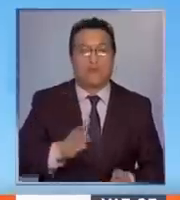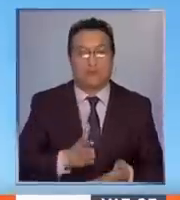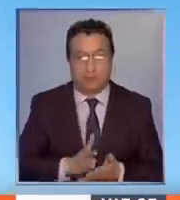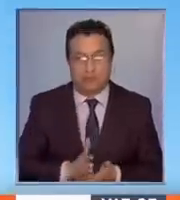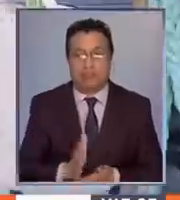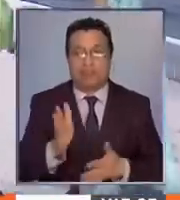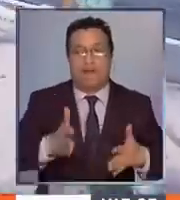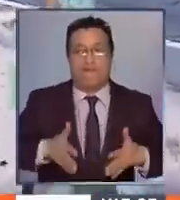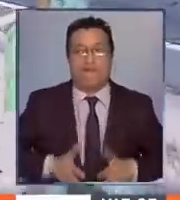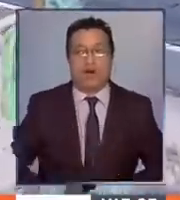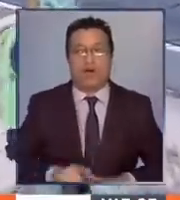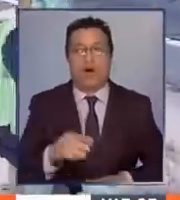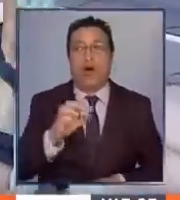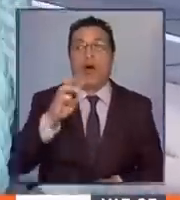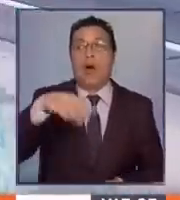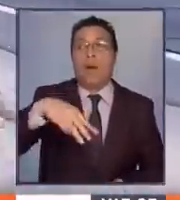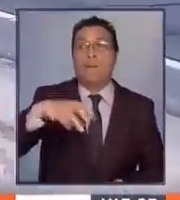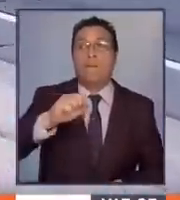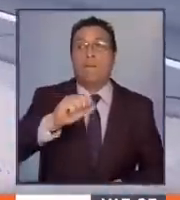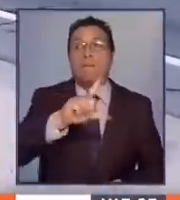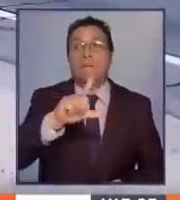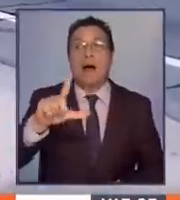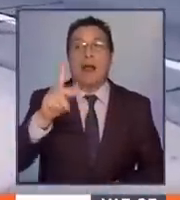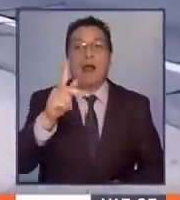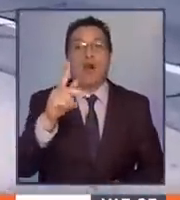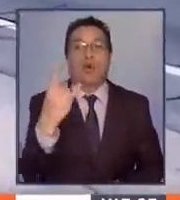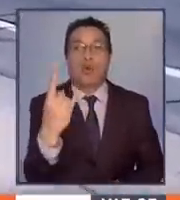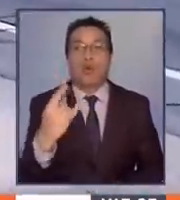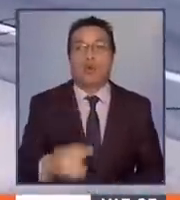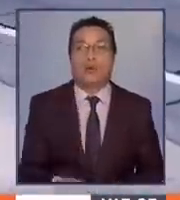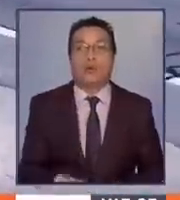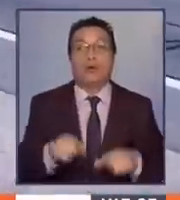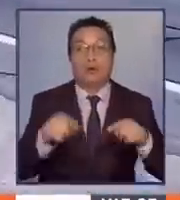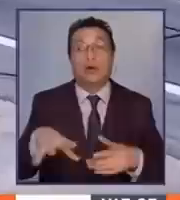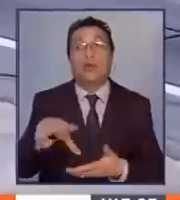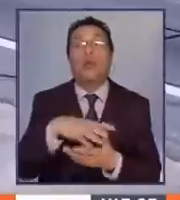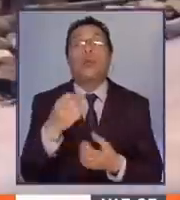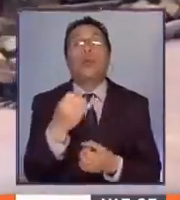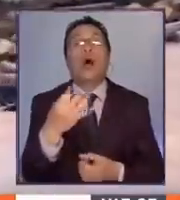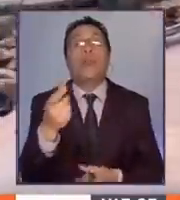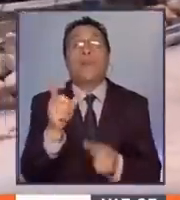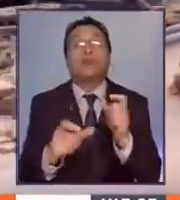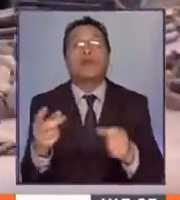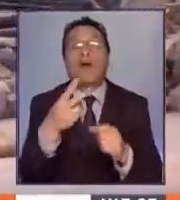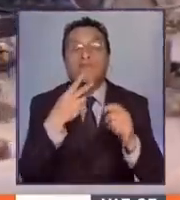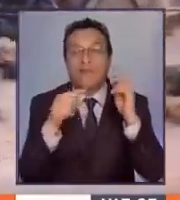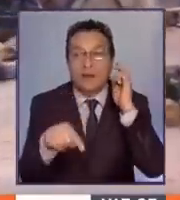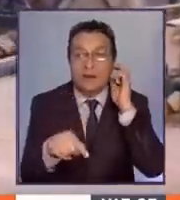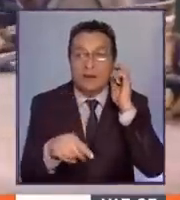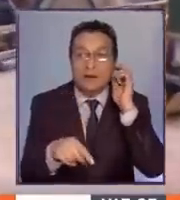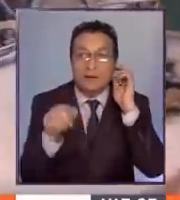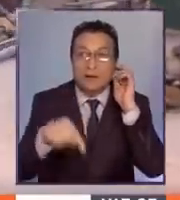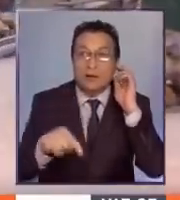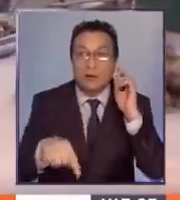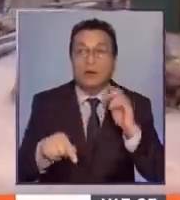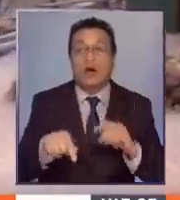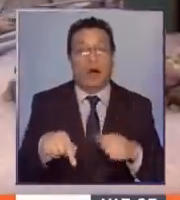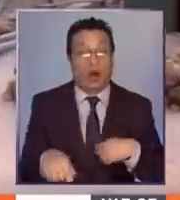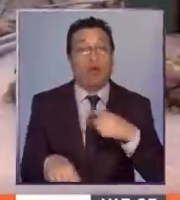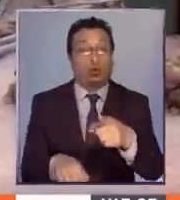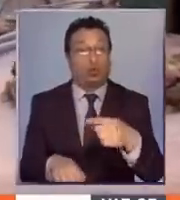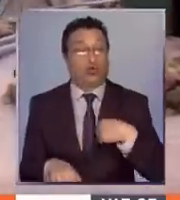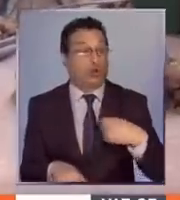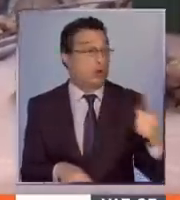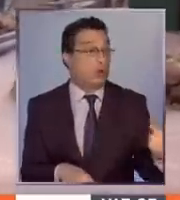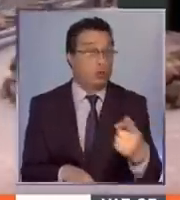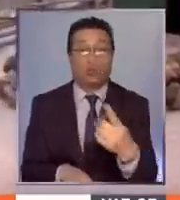El pueblo de Malco. Este pueblo, ¿cuántos habitantes tiene? En este momento tú, él, yo,